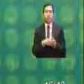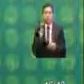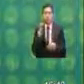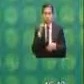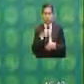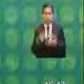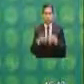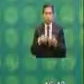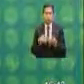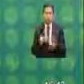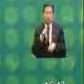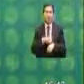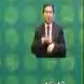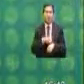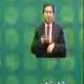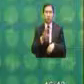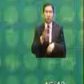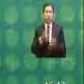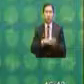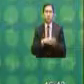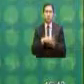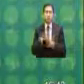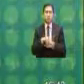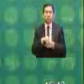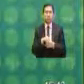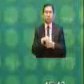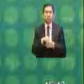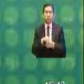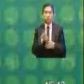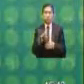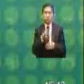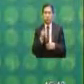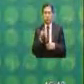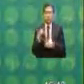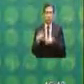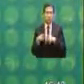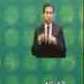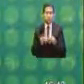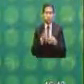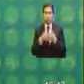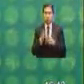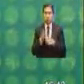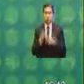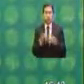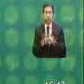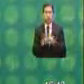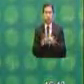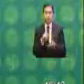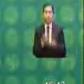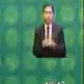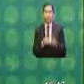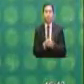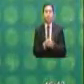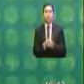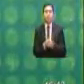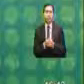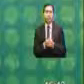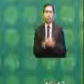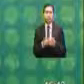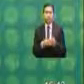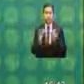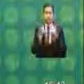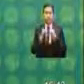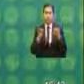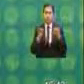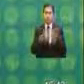ya concluyó el plazo para que los medios de comunicación presenten toda la documentación respectiva para la